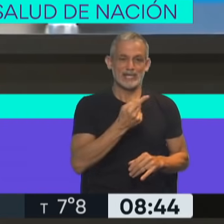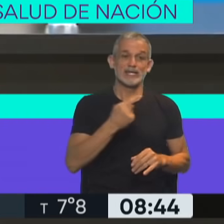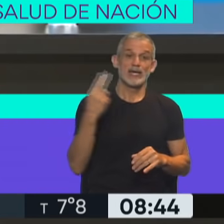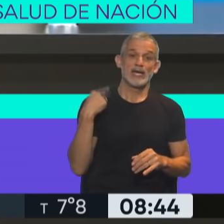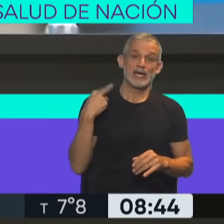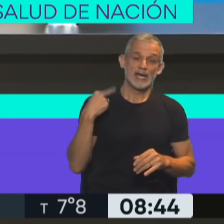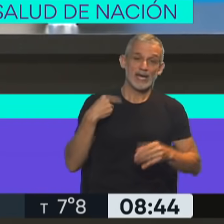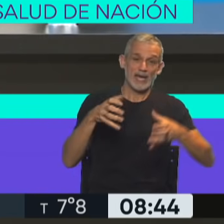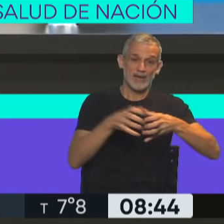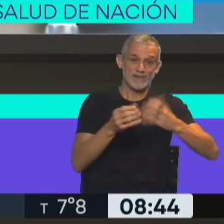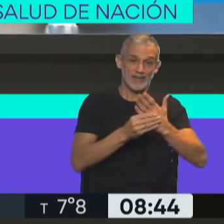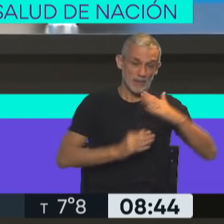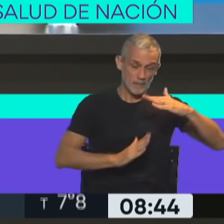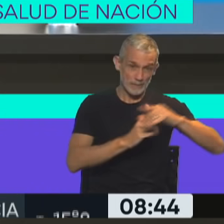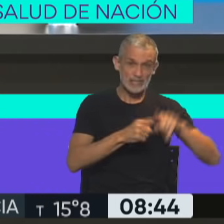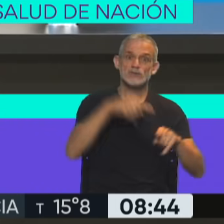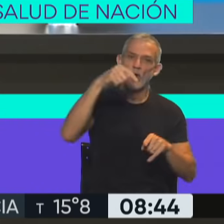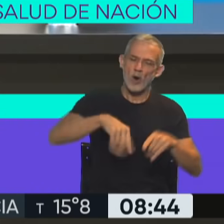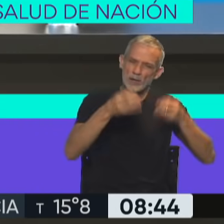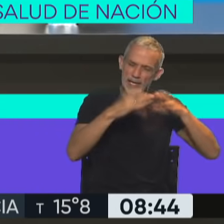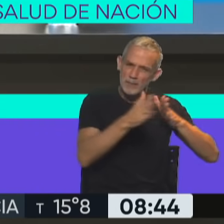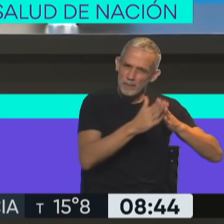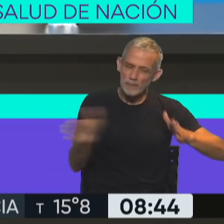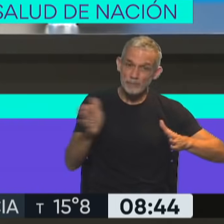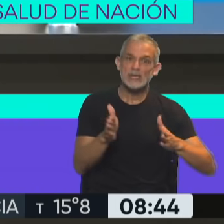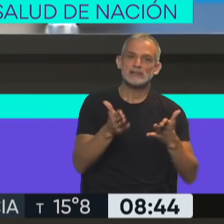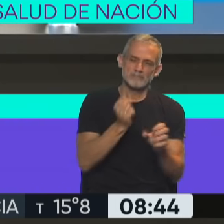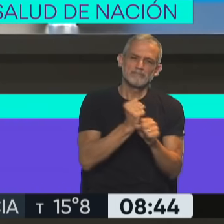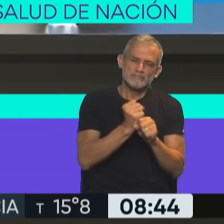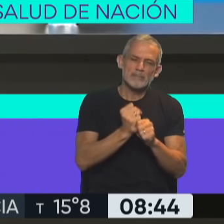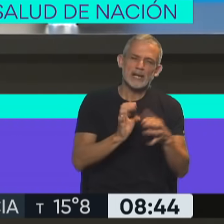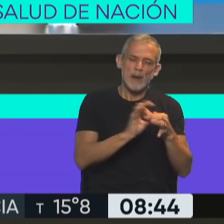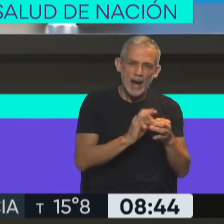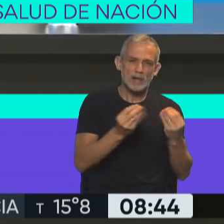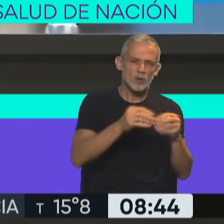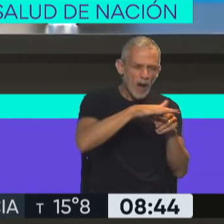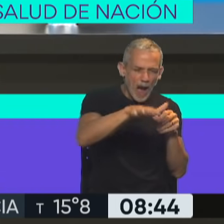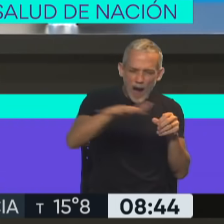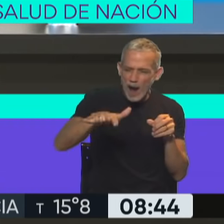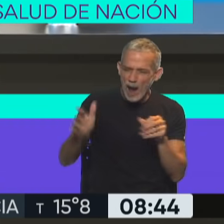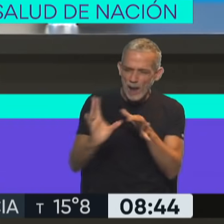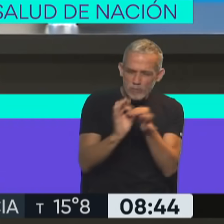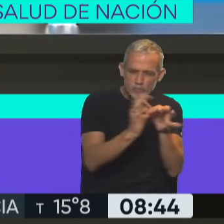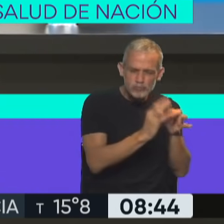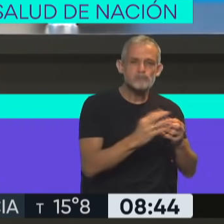de gabinete. Empezamos hoy mismo a seguir trabajando con todas las áreas